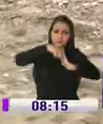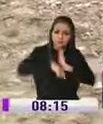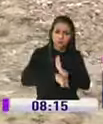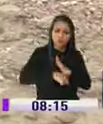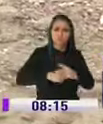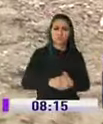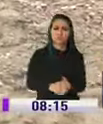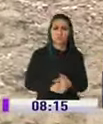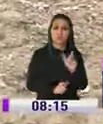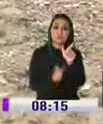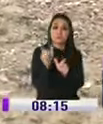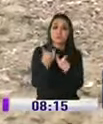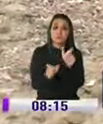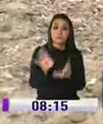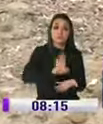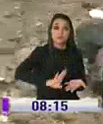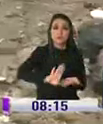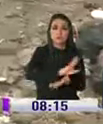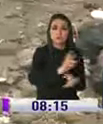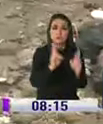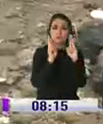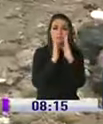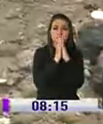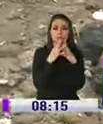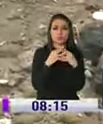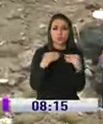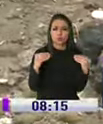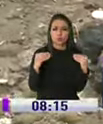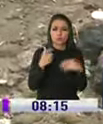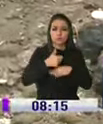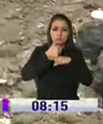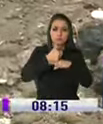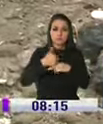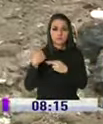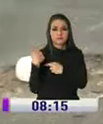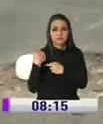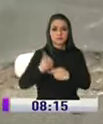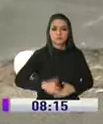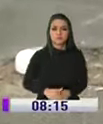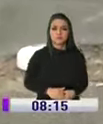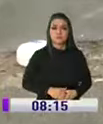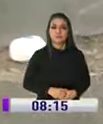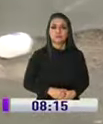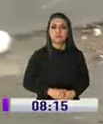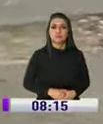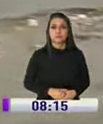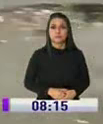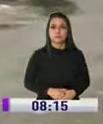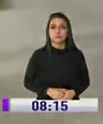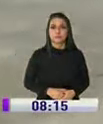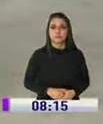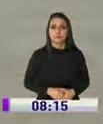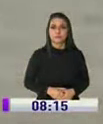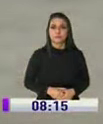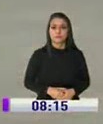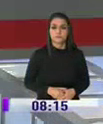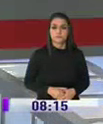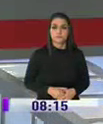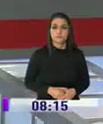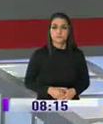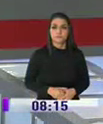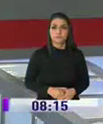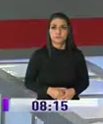la ferroviaria media esperan una solución por parte de la autoridad competente, informó Priscila Cadena. Y